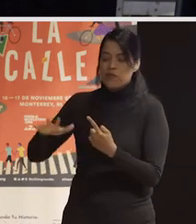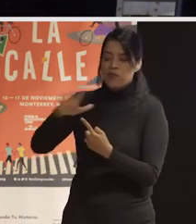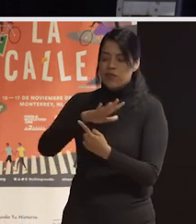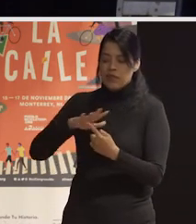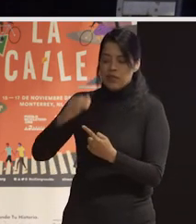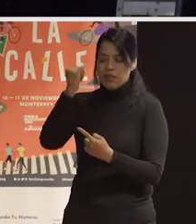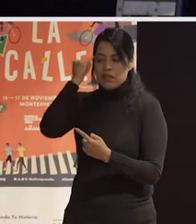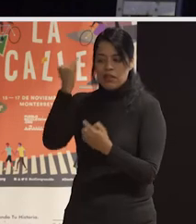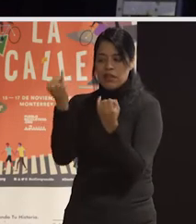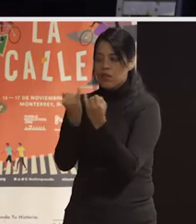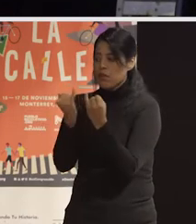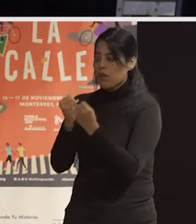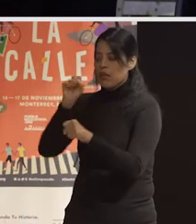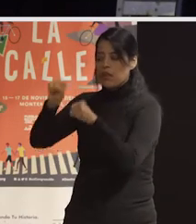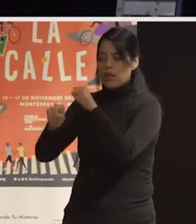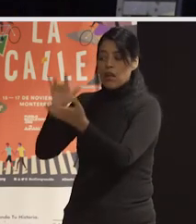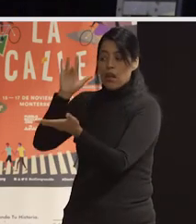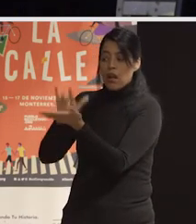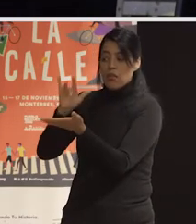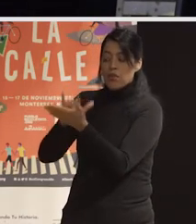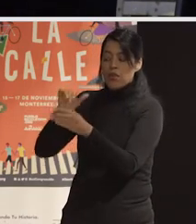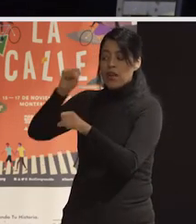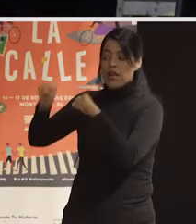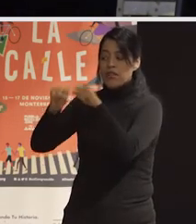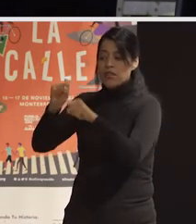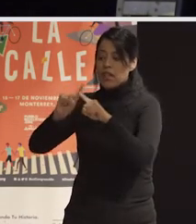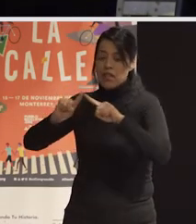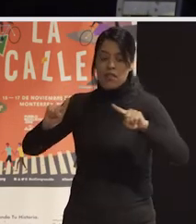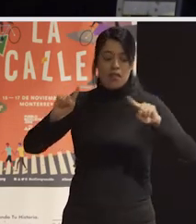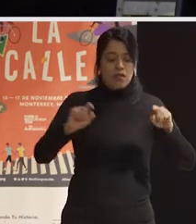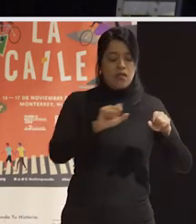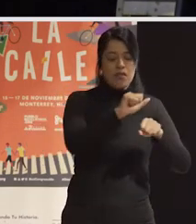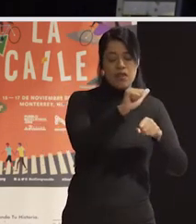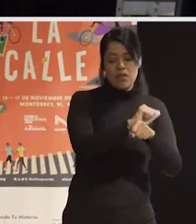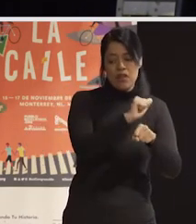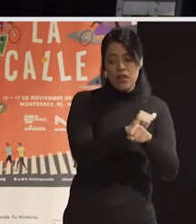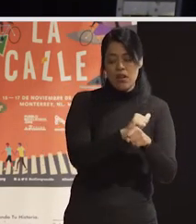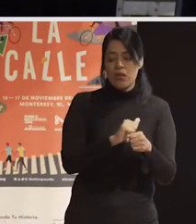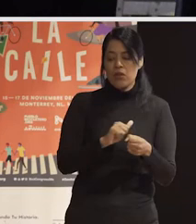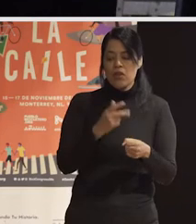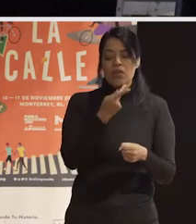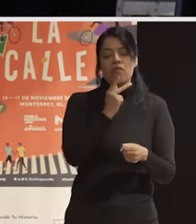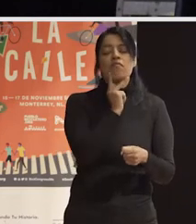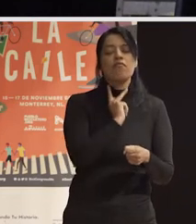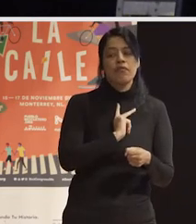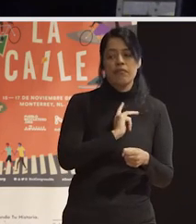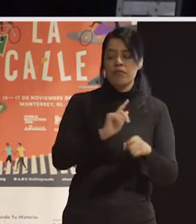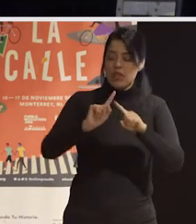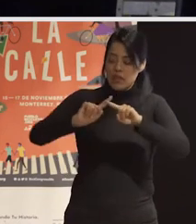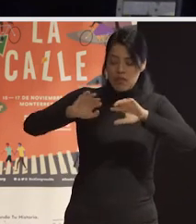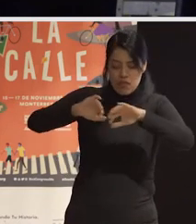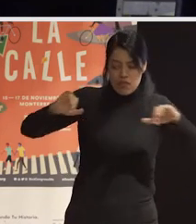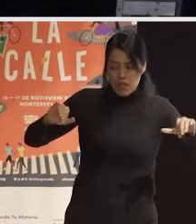apoyar a la bici frente al auto y toda la industria petrolera y apoyarles a los gobiernos originarios en las